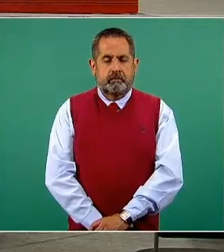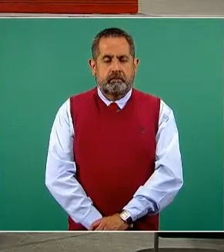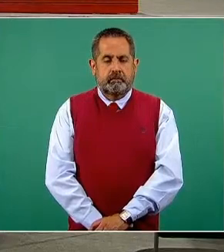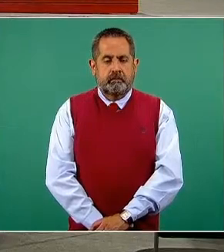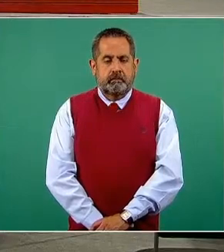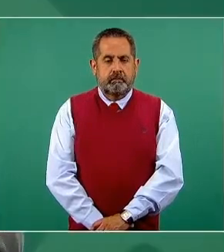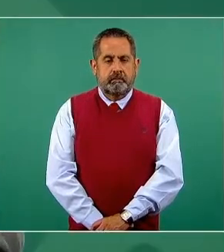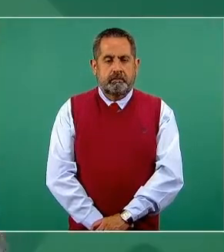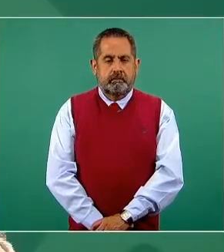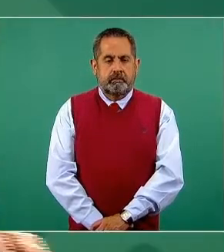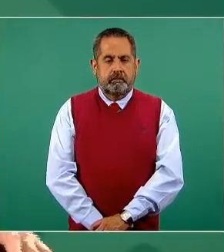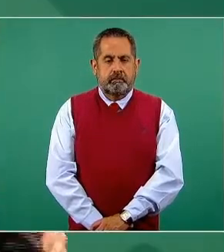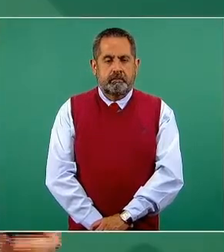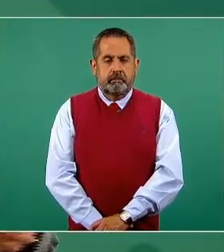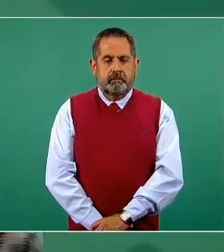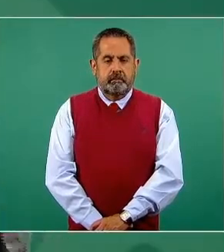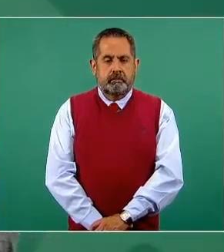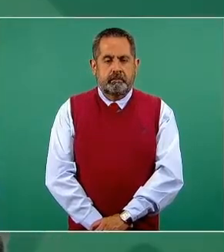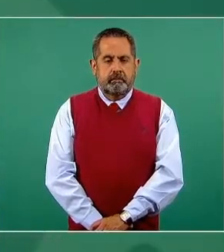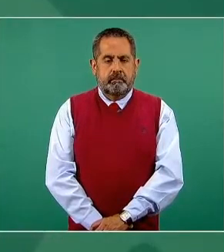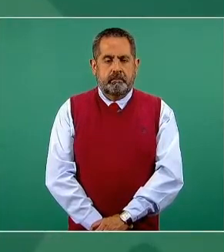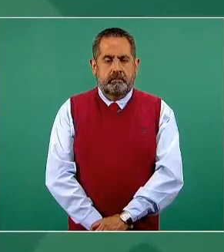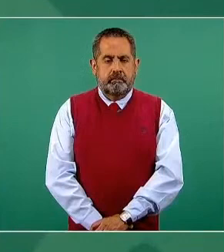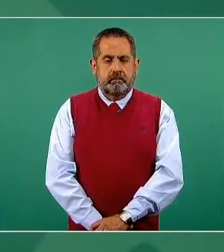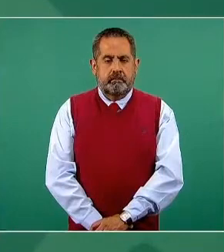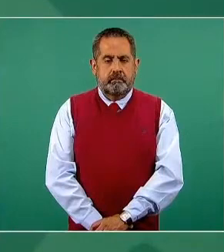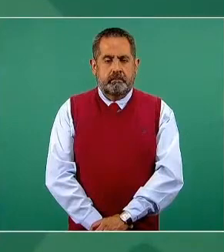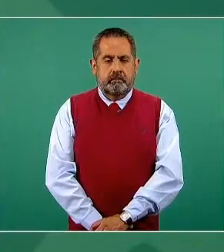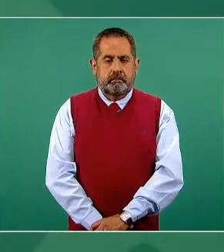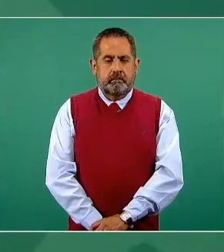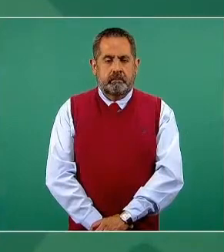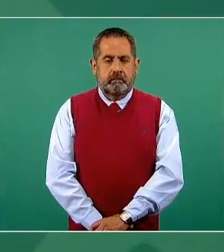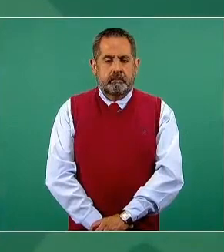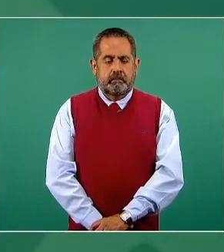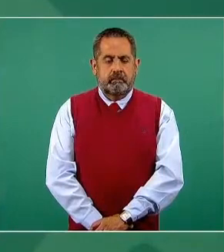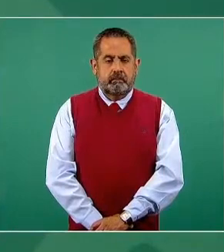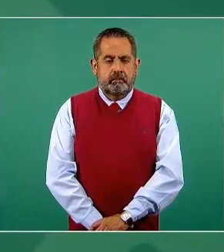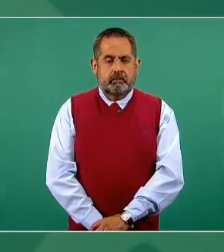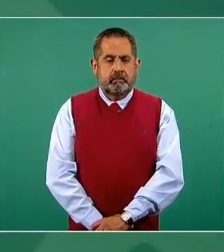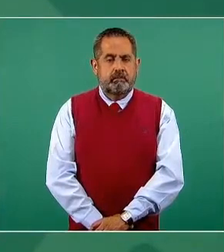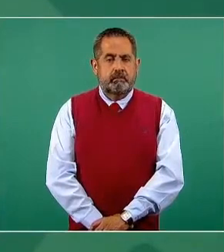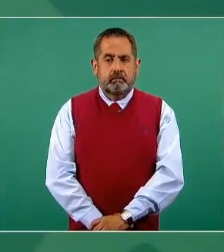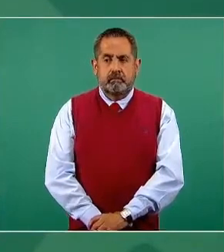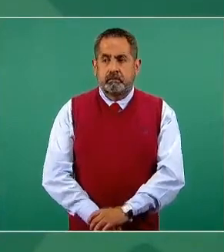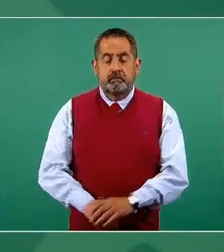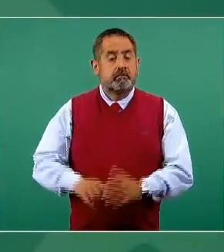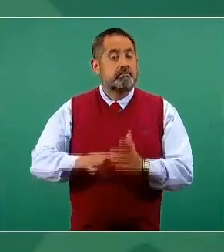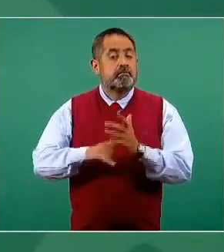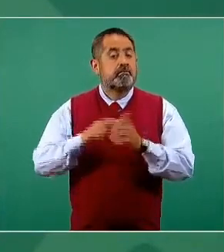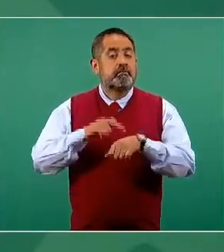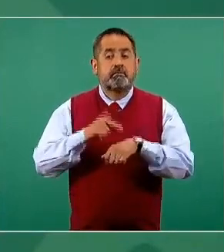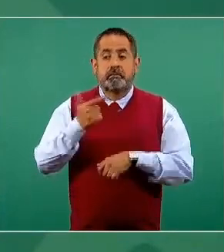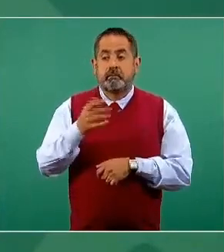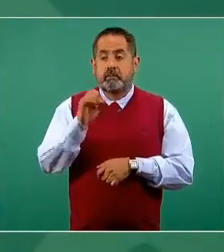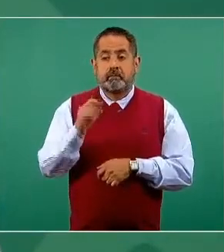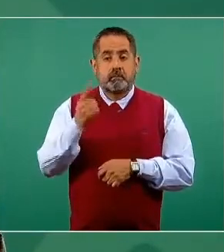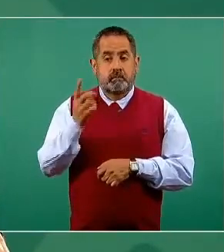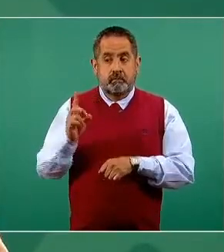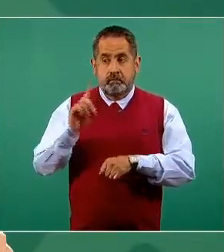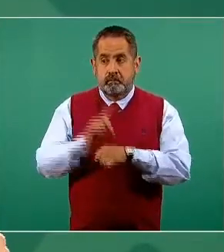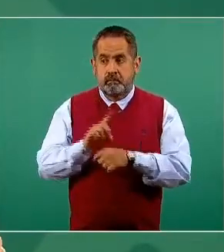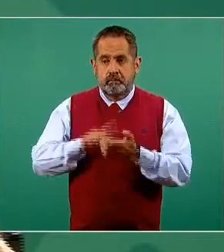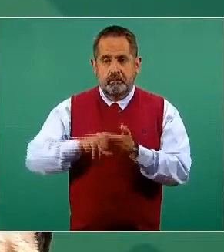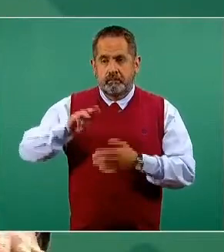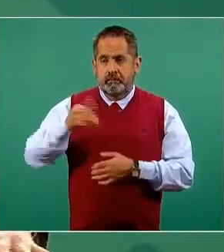Muy buenas tardes, tengan todas y todos ustedes. Son las 19 horas con 1 minuto del 19 de mayo